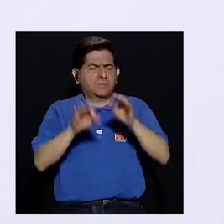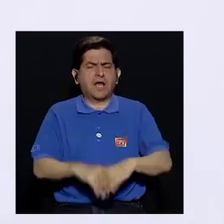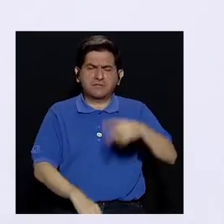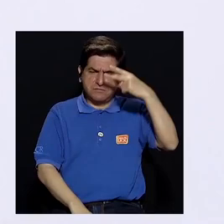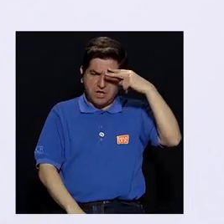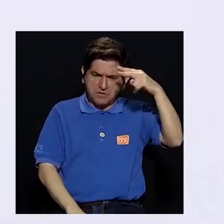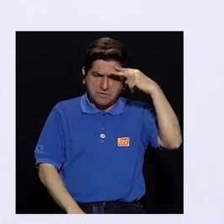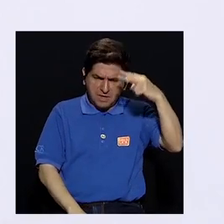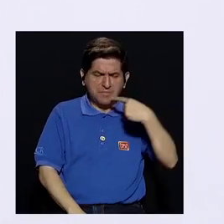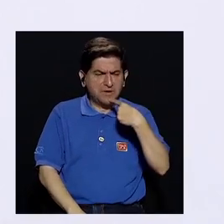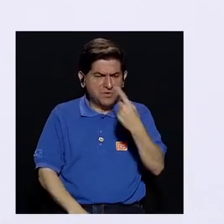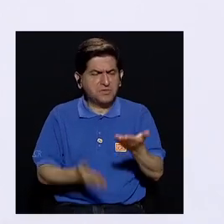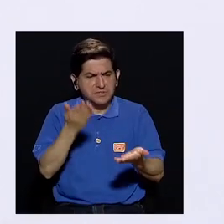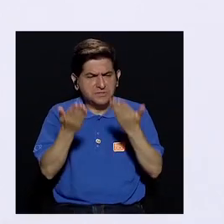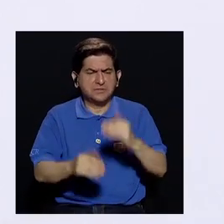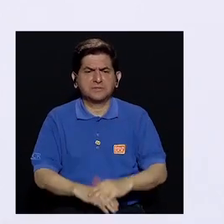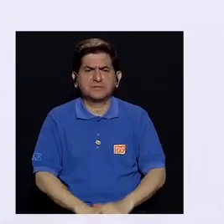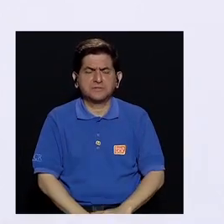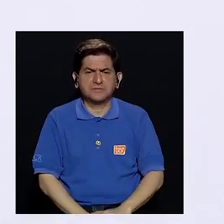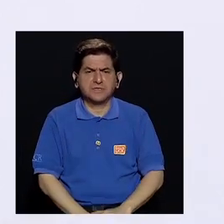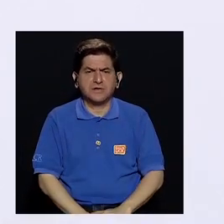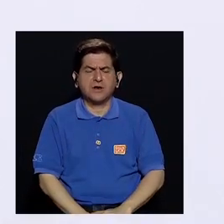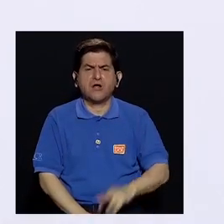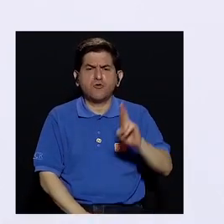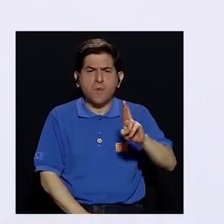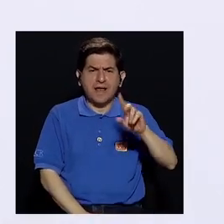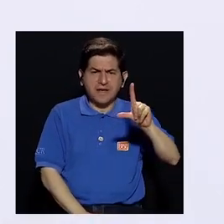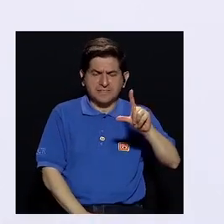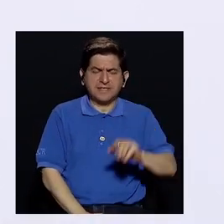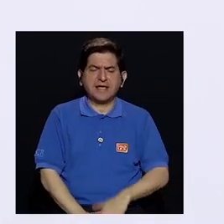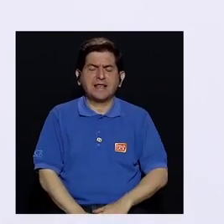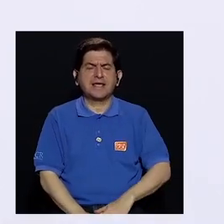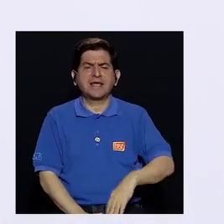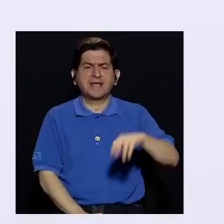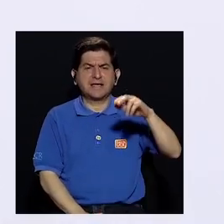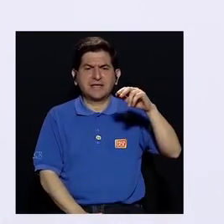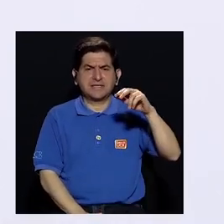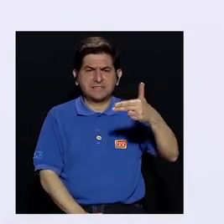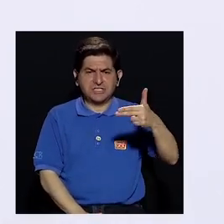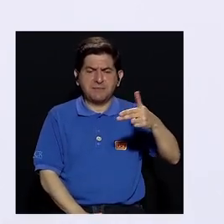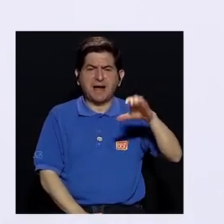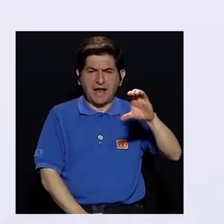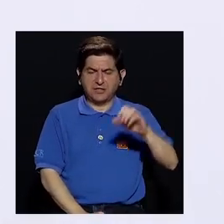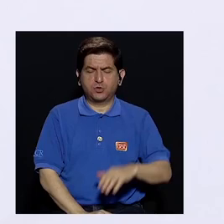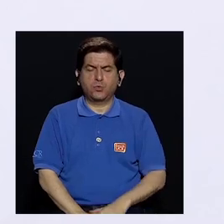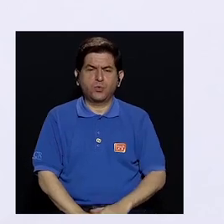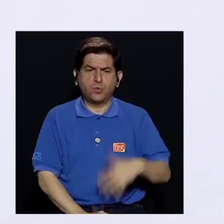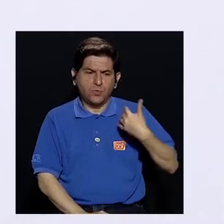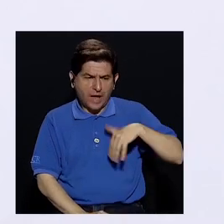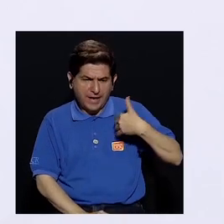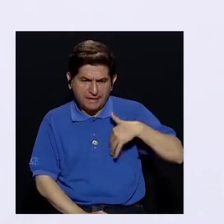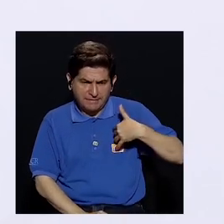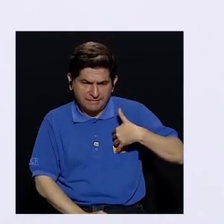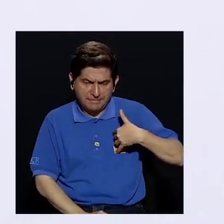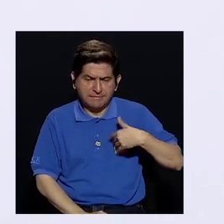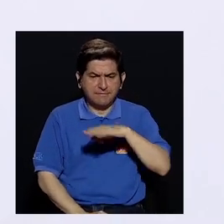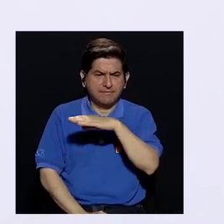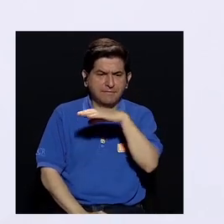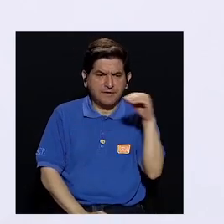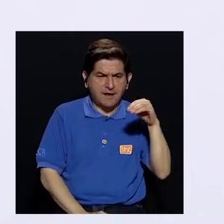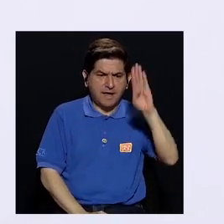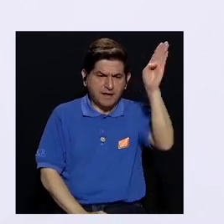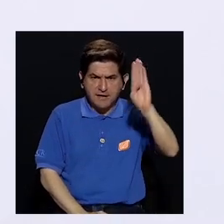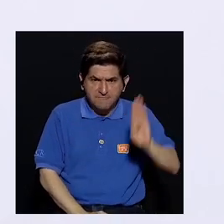una serie de genetistas muy destacados de méxico puedo mencionar a rubén lisker y a chema